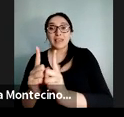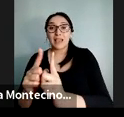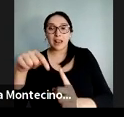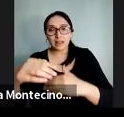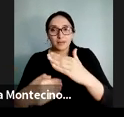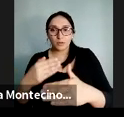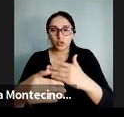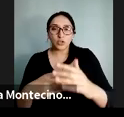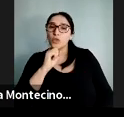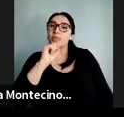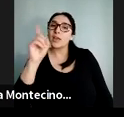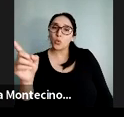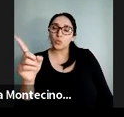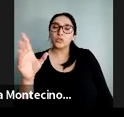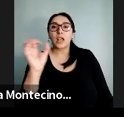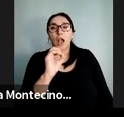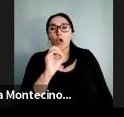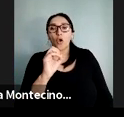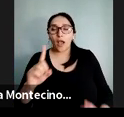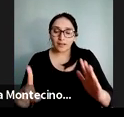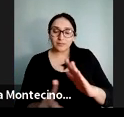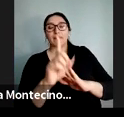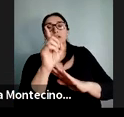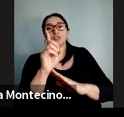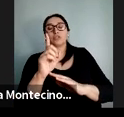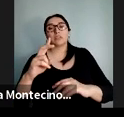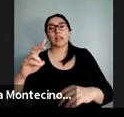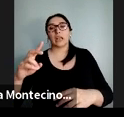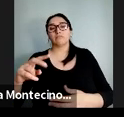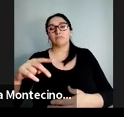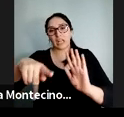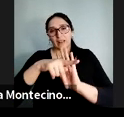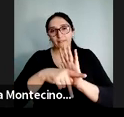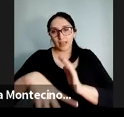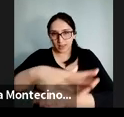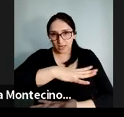de denuncia o de activación a nivel territorial.